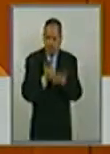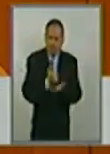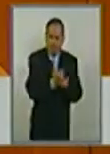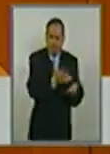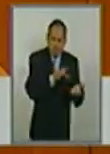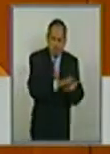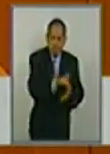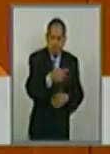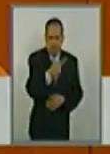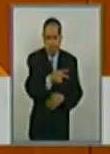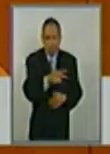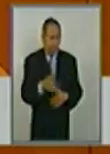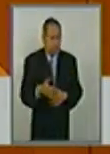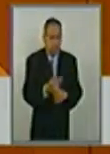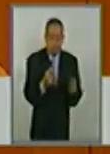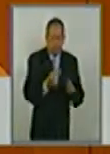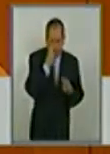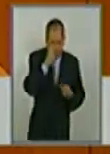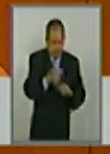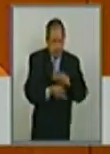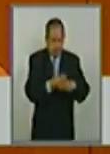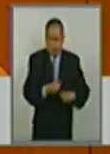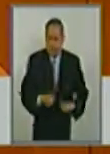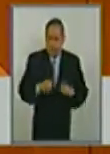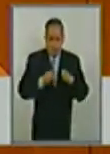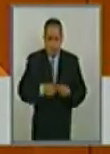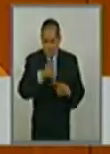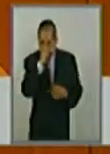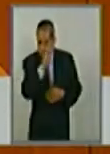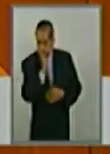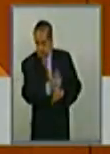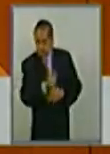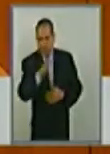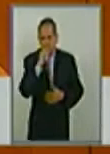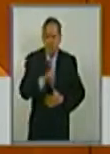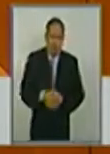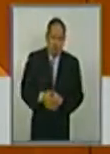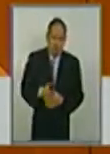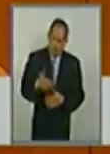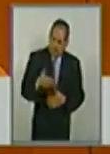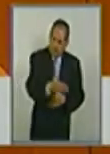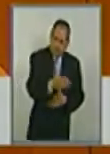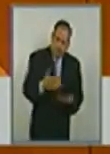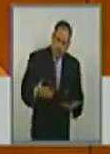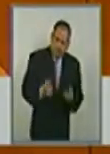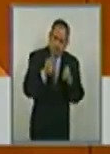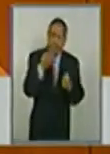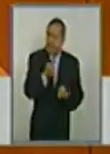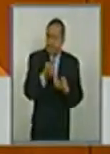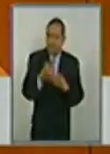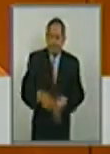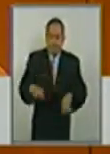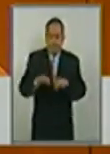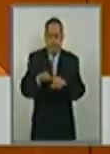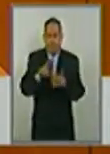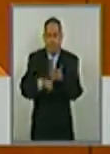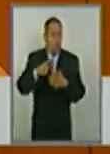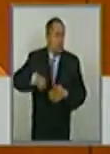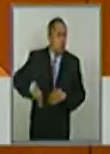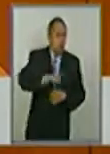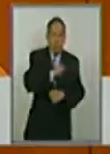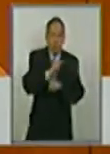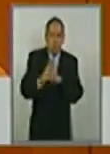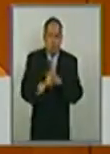de la pesca como su medio de sobrevivencia y subsistencia. La pesca es una actividad importante para nuestro